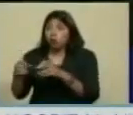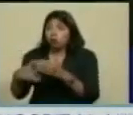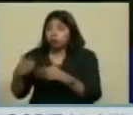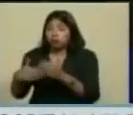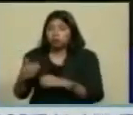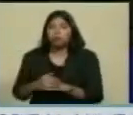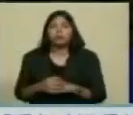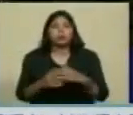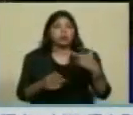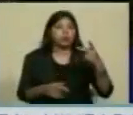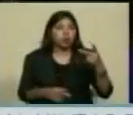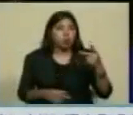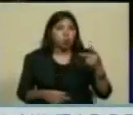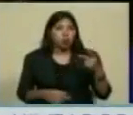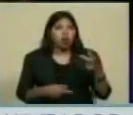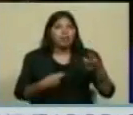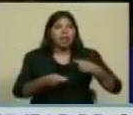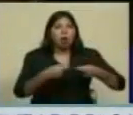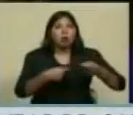poder